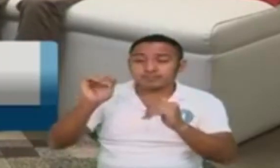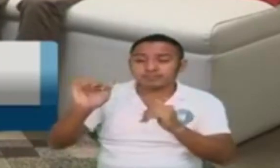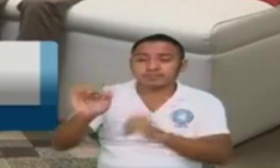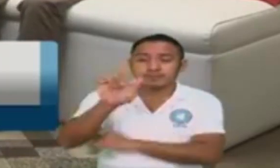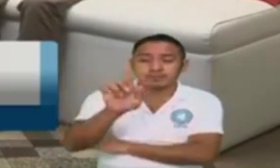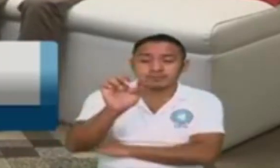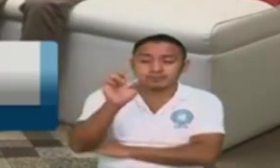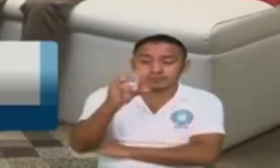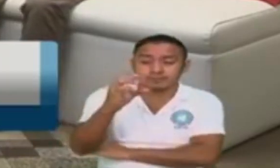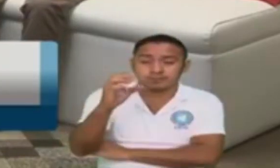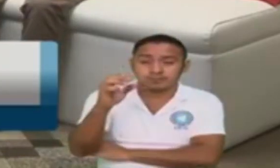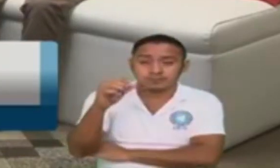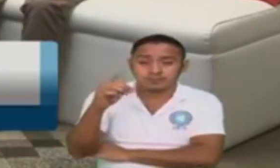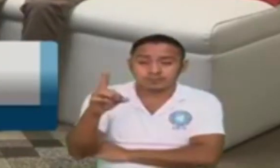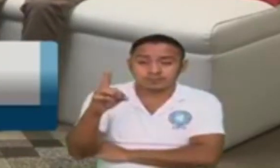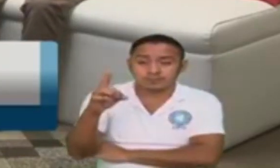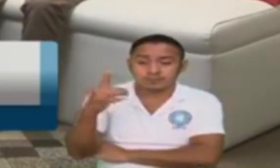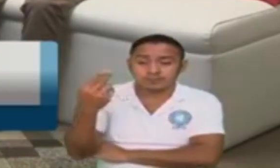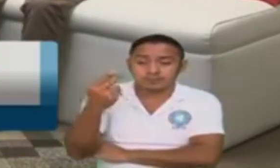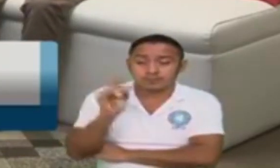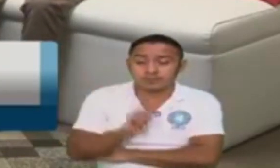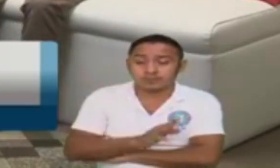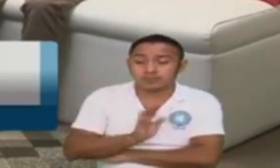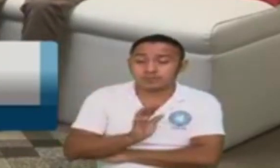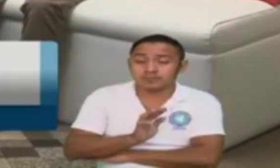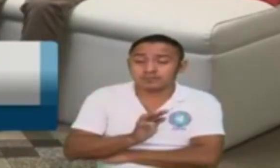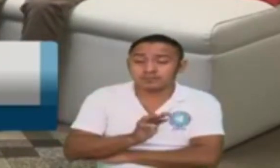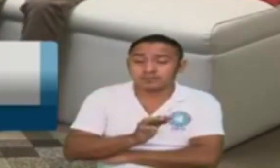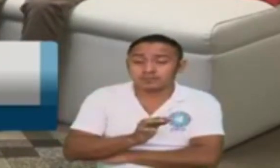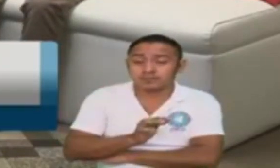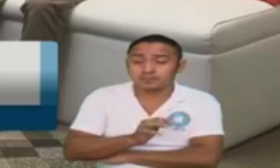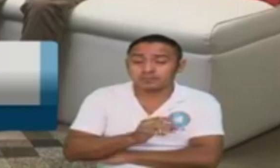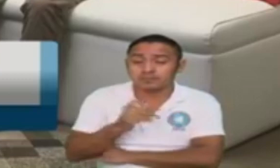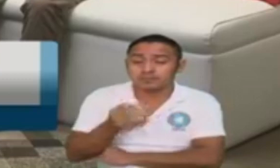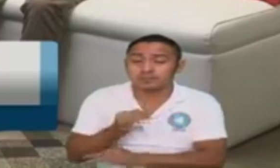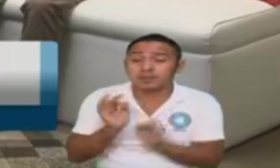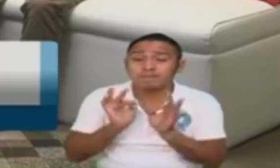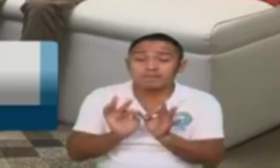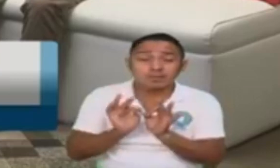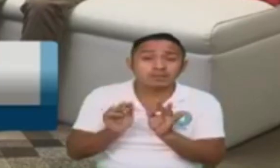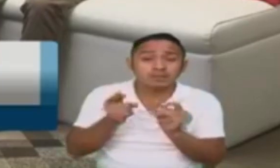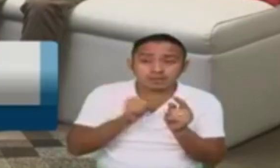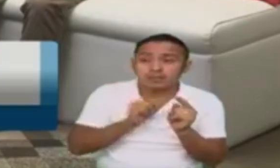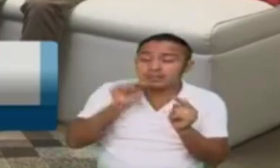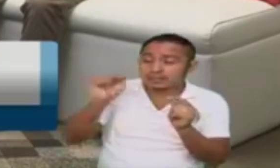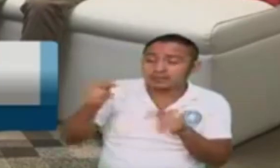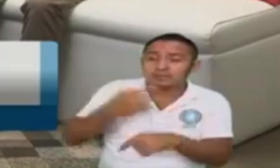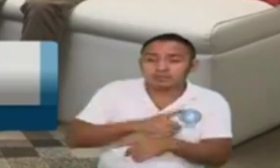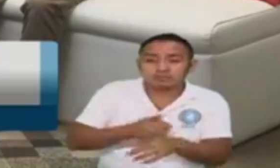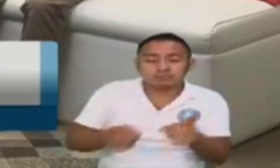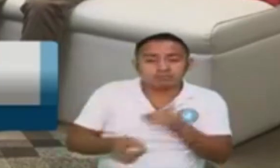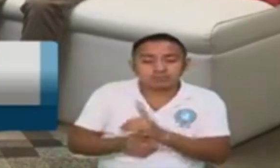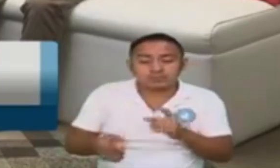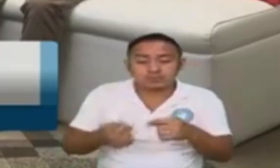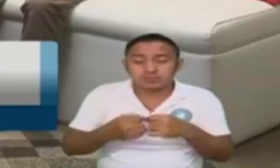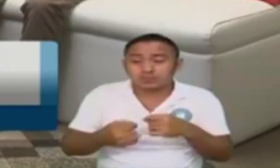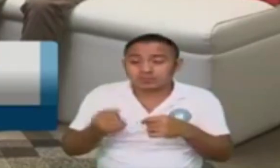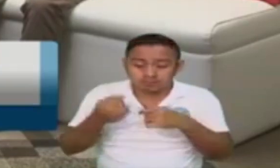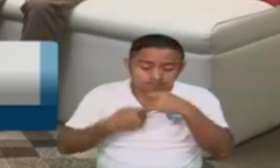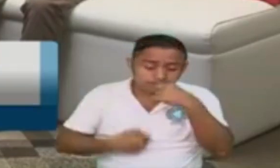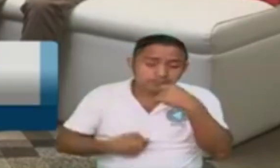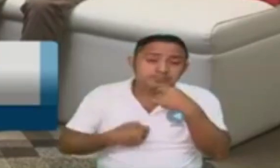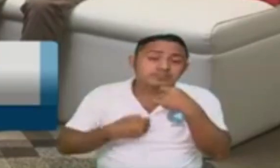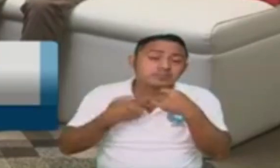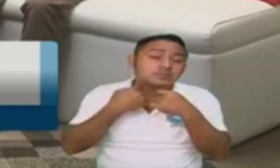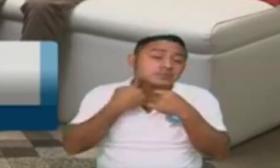TSH alterada, pues hay que referirlo pues al cirujano, a la biopsia y el cirujano